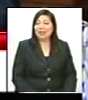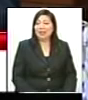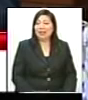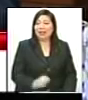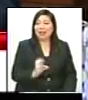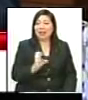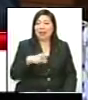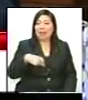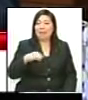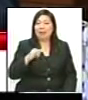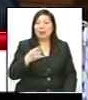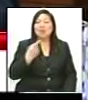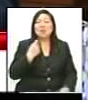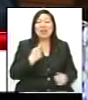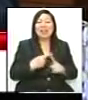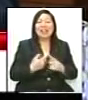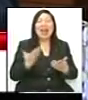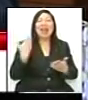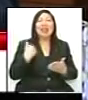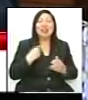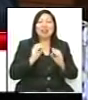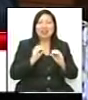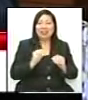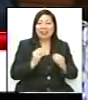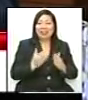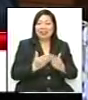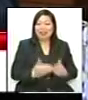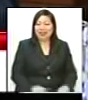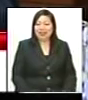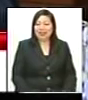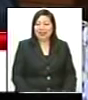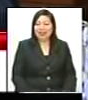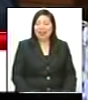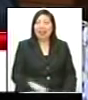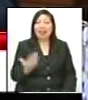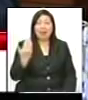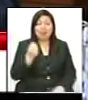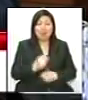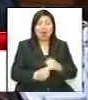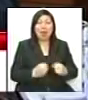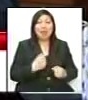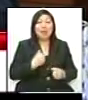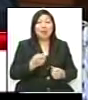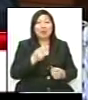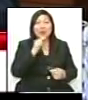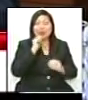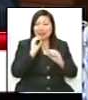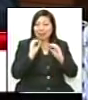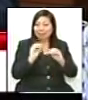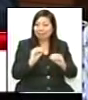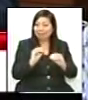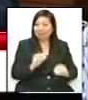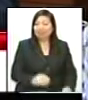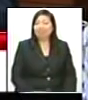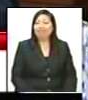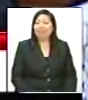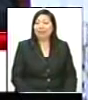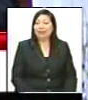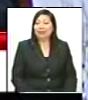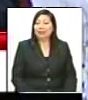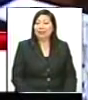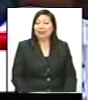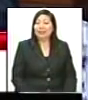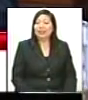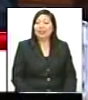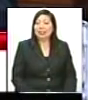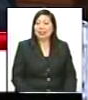Espinosa, que se formó en la casa de estudios donde yo enseño hace muchos años. Entrando en el tema, para no distraerlos